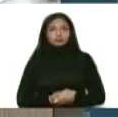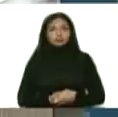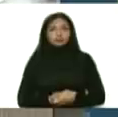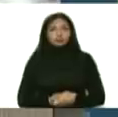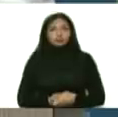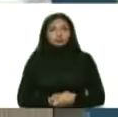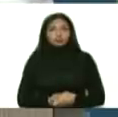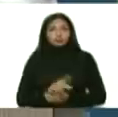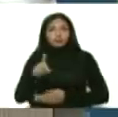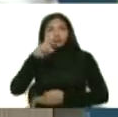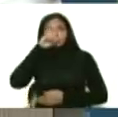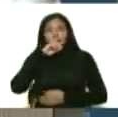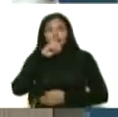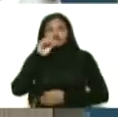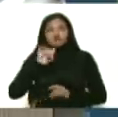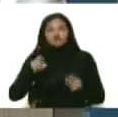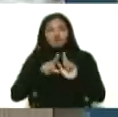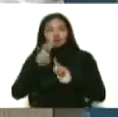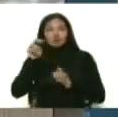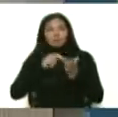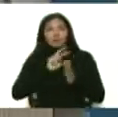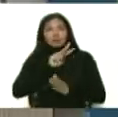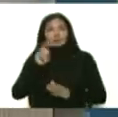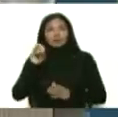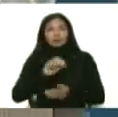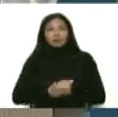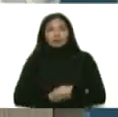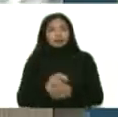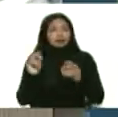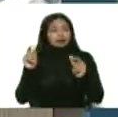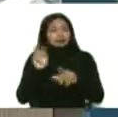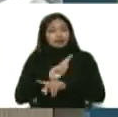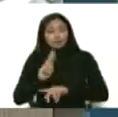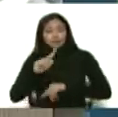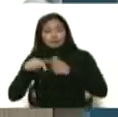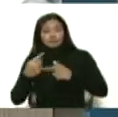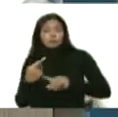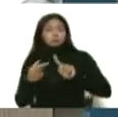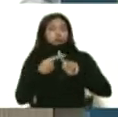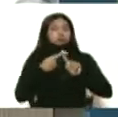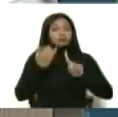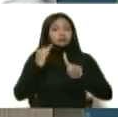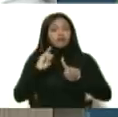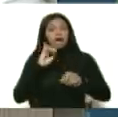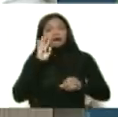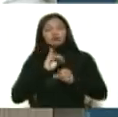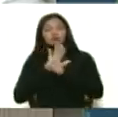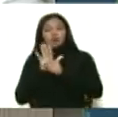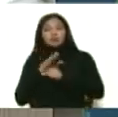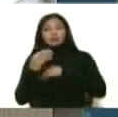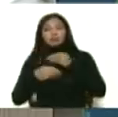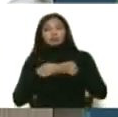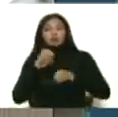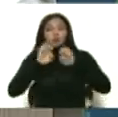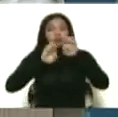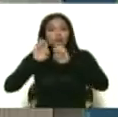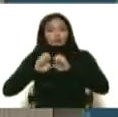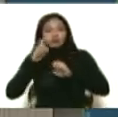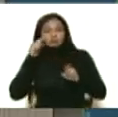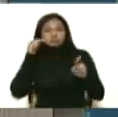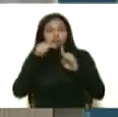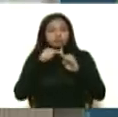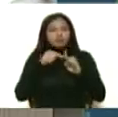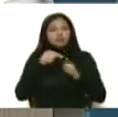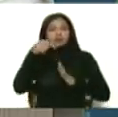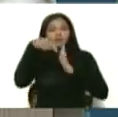abril de este año 2020. E inmediatamente después que dio positiva para la prueba rápida, se le hizo la prueba diagnóstica definitiva con